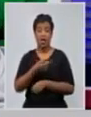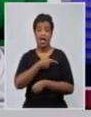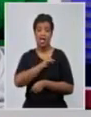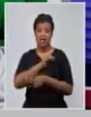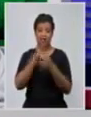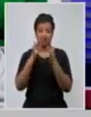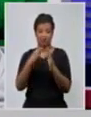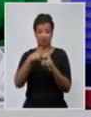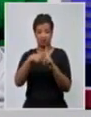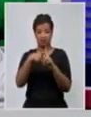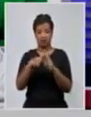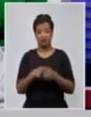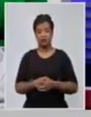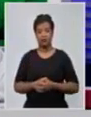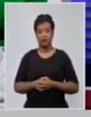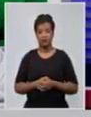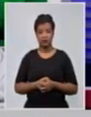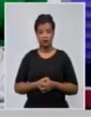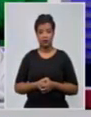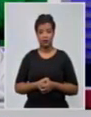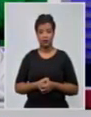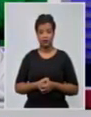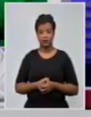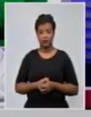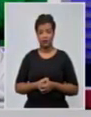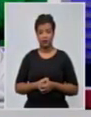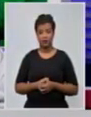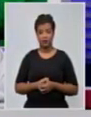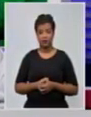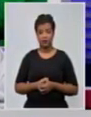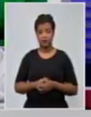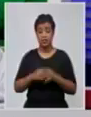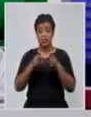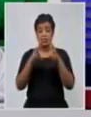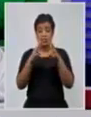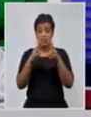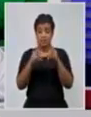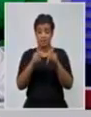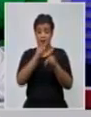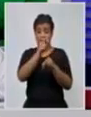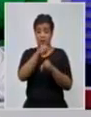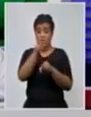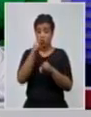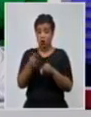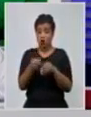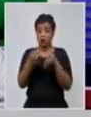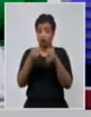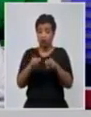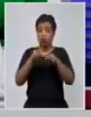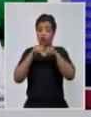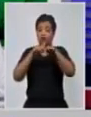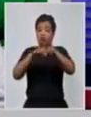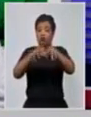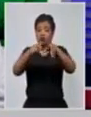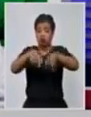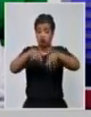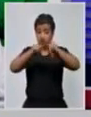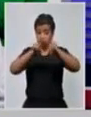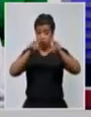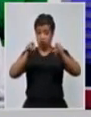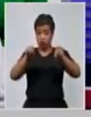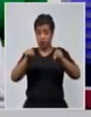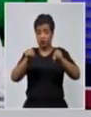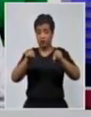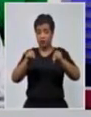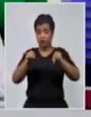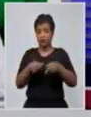el día de ayer. La cifra de casos autóctonos transmisión propia de nuestro territorio, que como